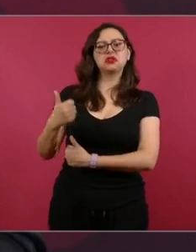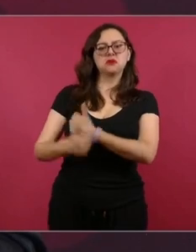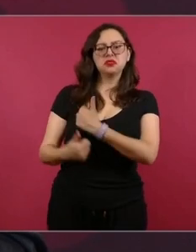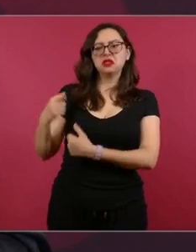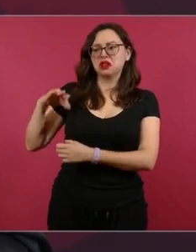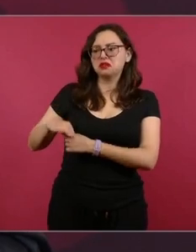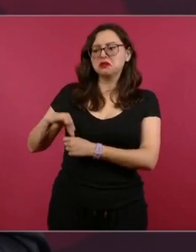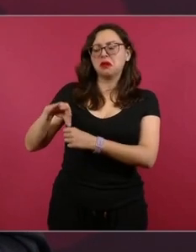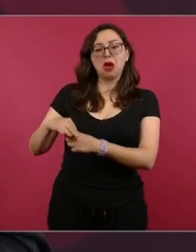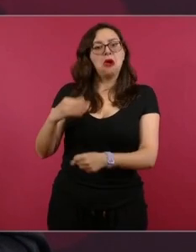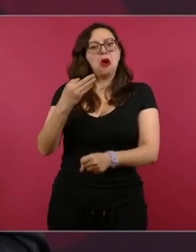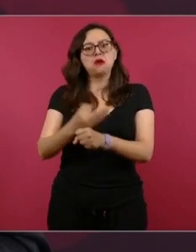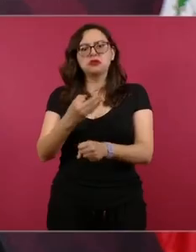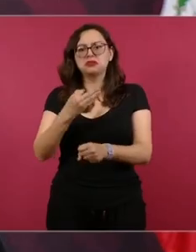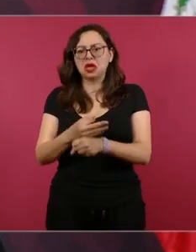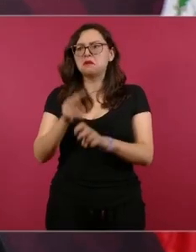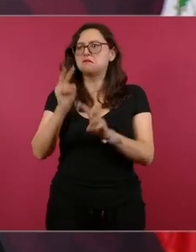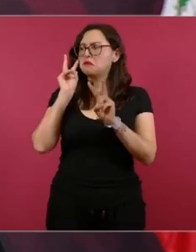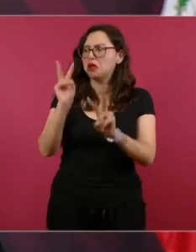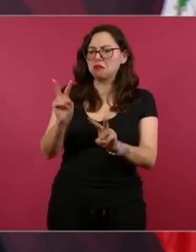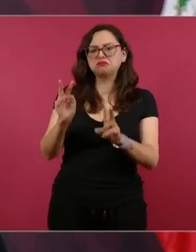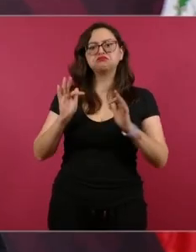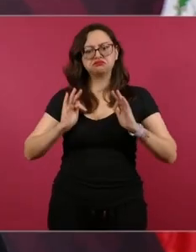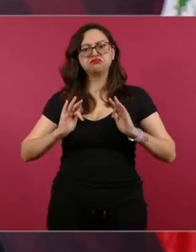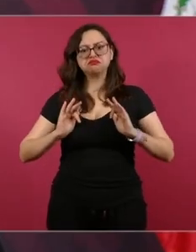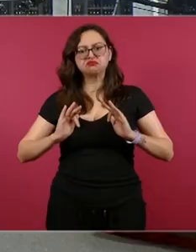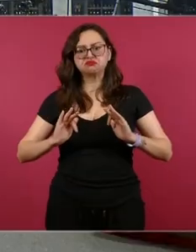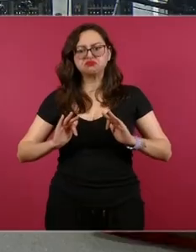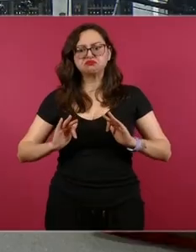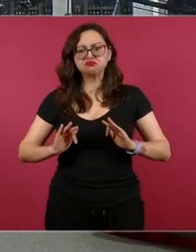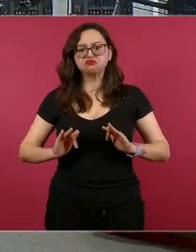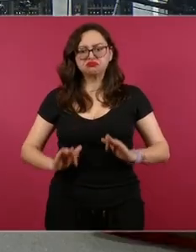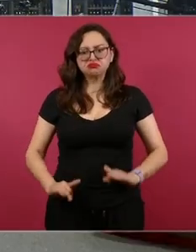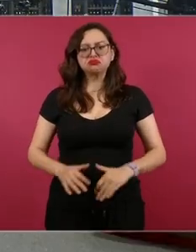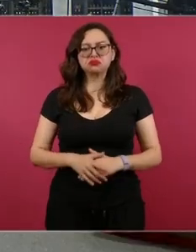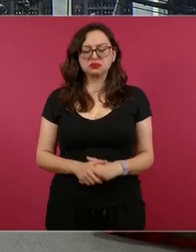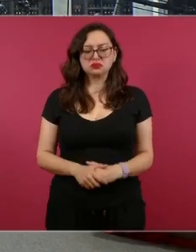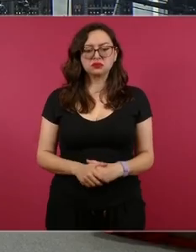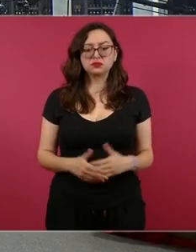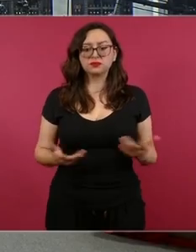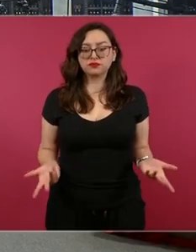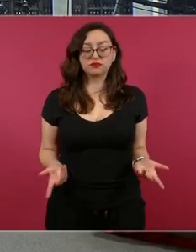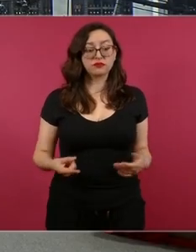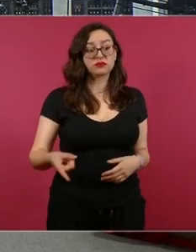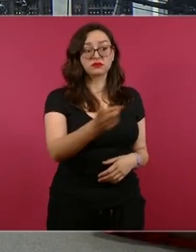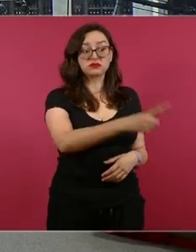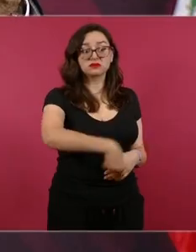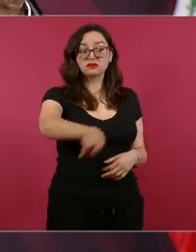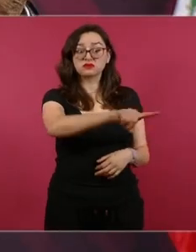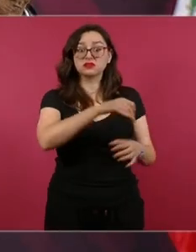tranquilas. ¿Aún con la guerra sucia? ¿Eh? ¿Aún con la guerra sucia? No, es que la que yo padecí.